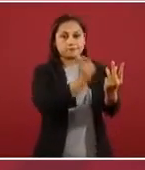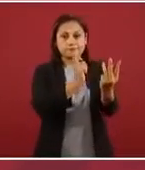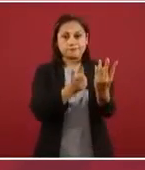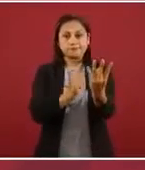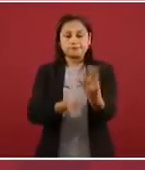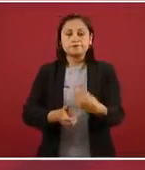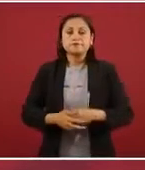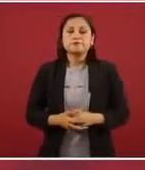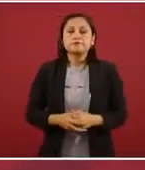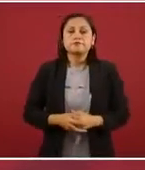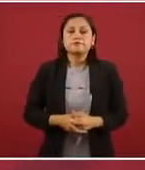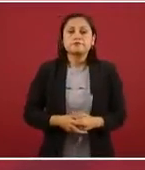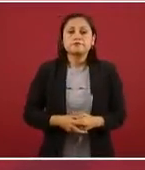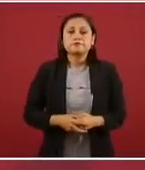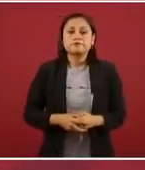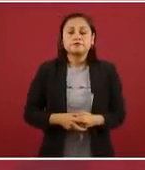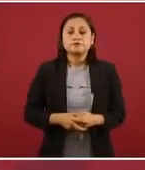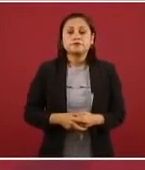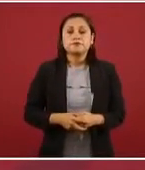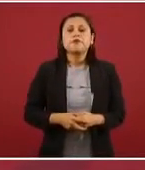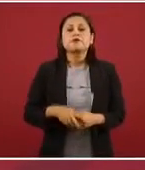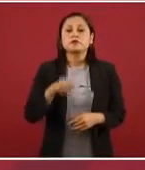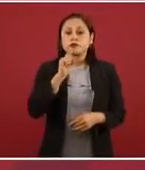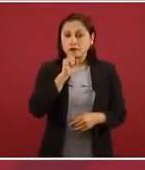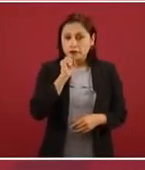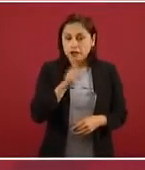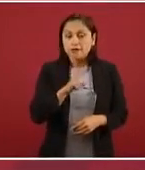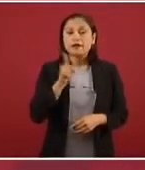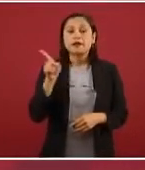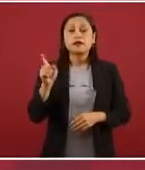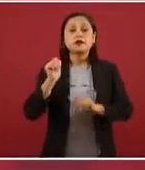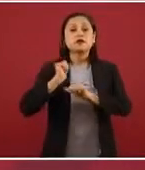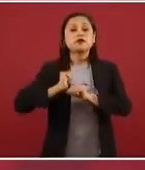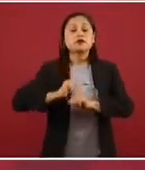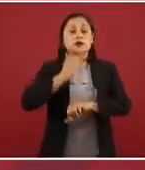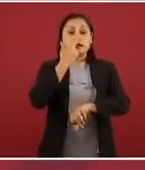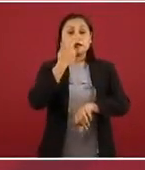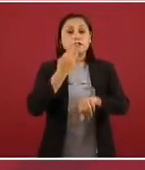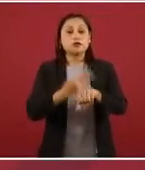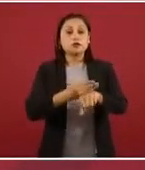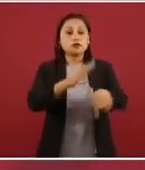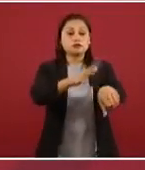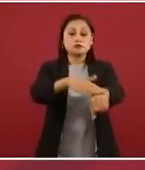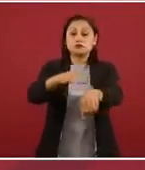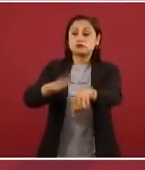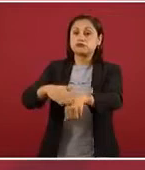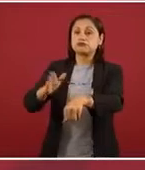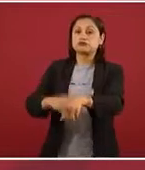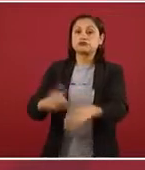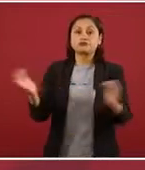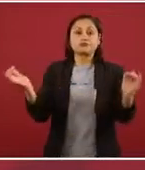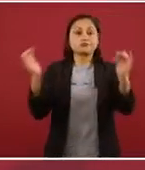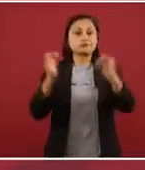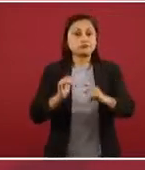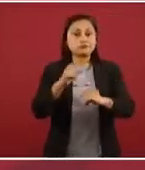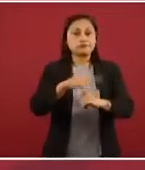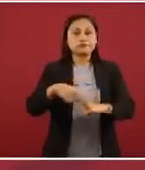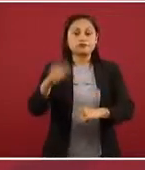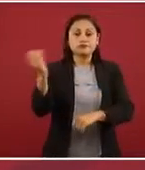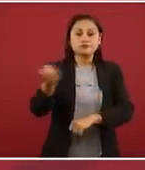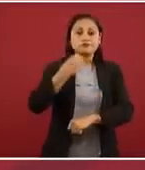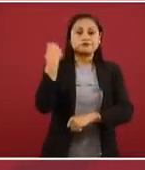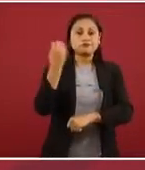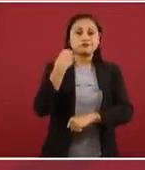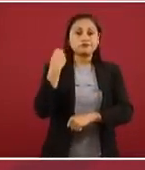el estar llevando a cabo asambleas. Por ejemplo, tienen como encomienda ahora